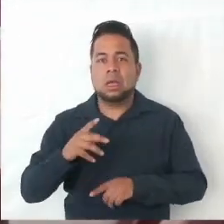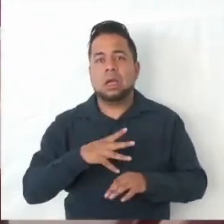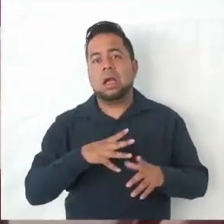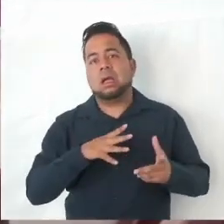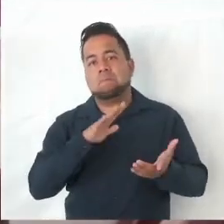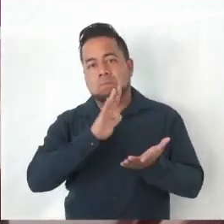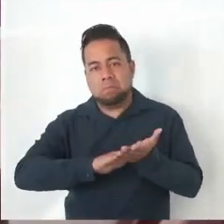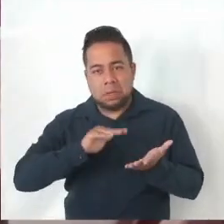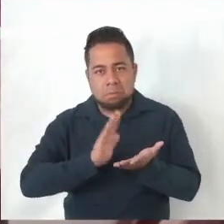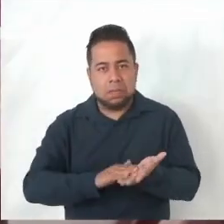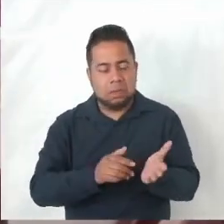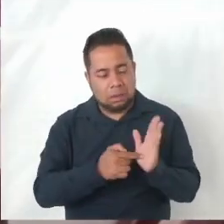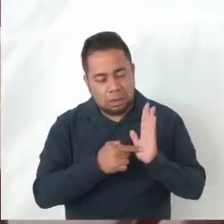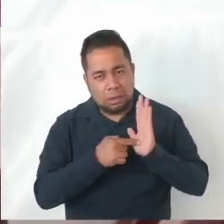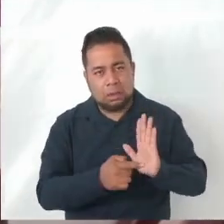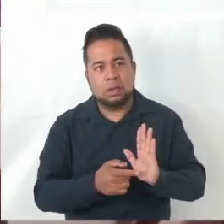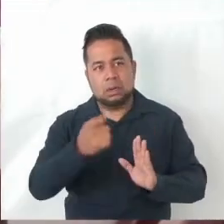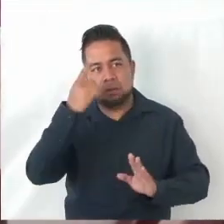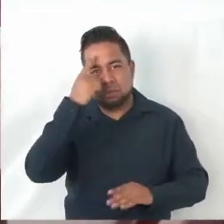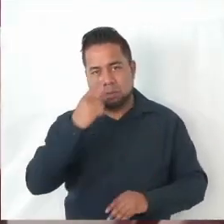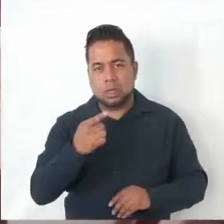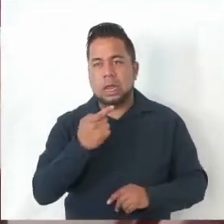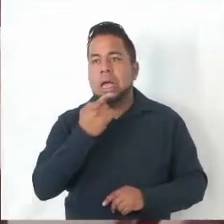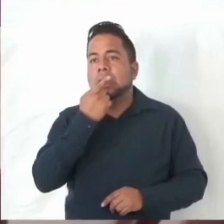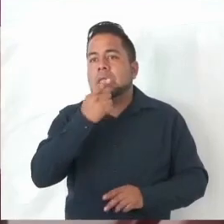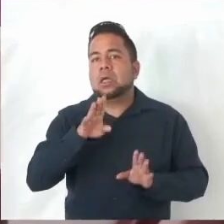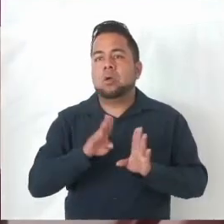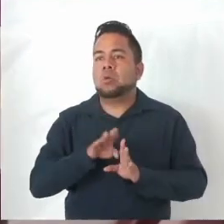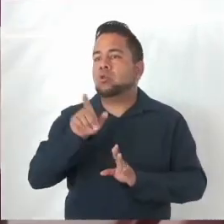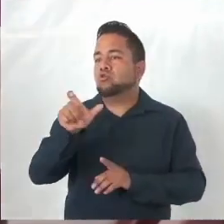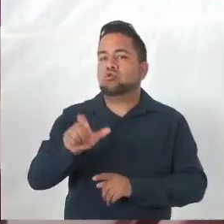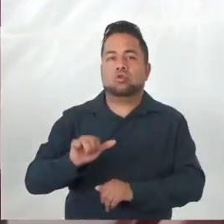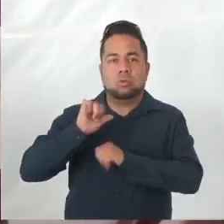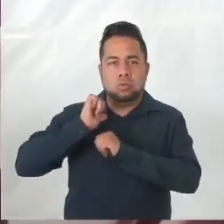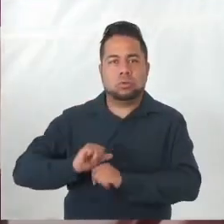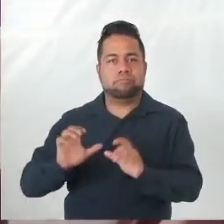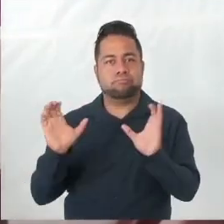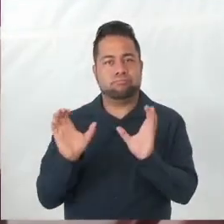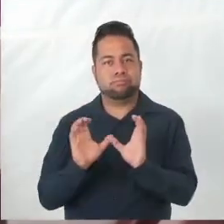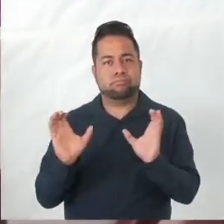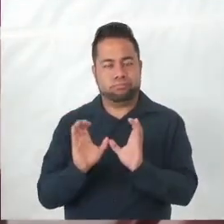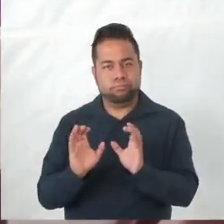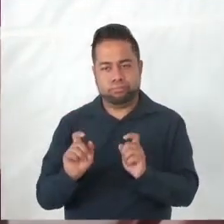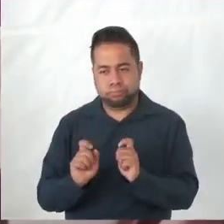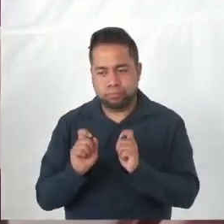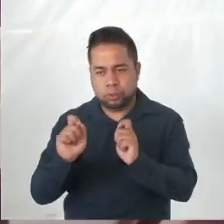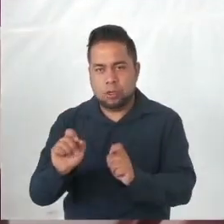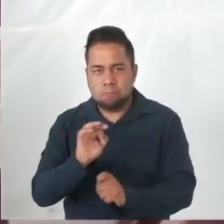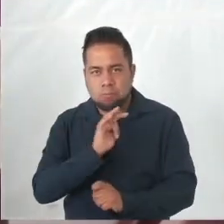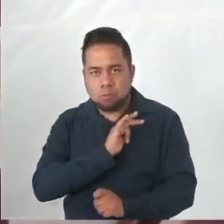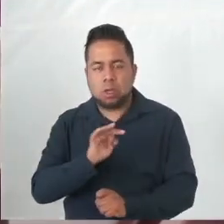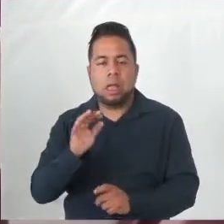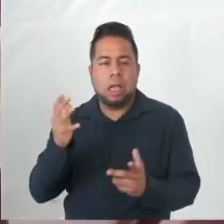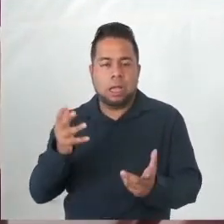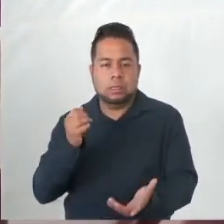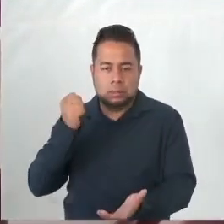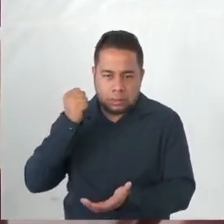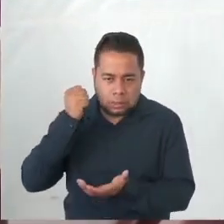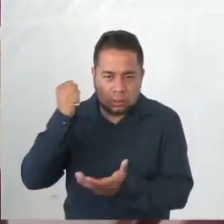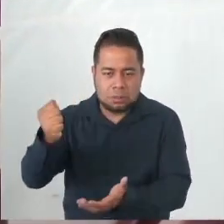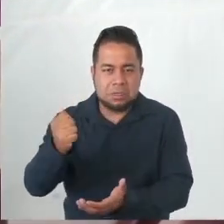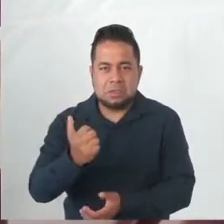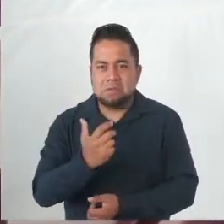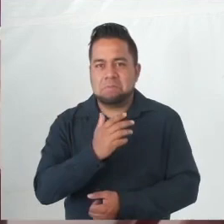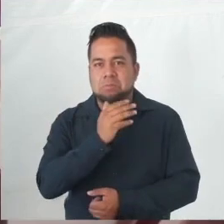diversos documentos para considerarlos como autoridades acreditadas y poder suministrarles sus